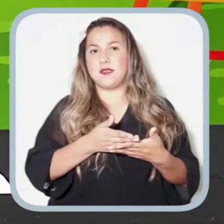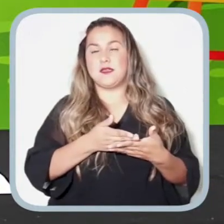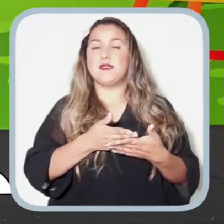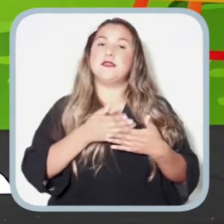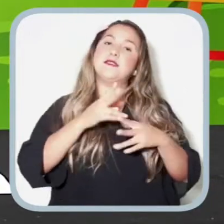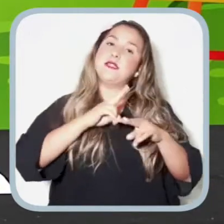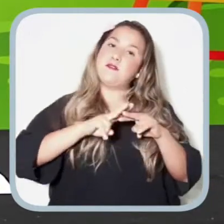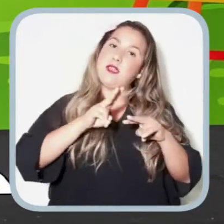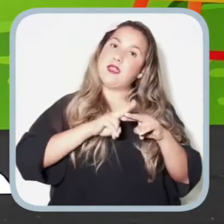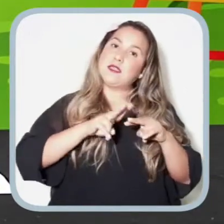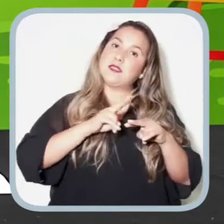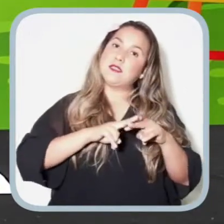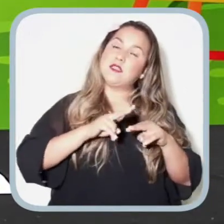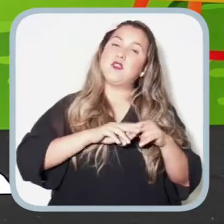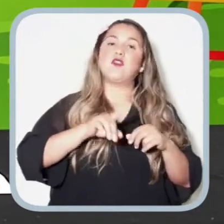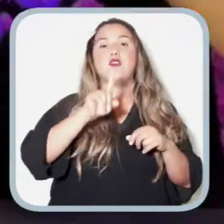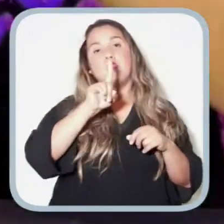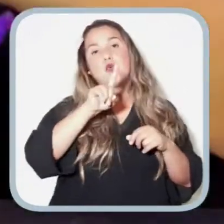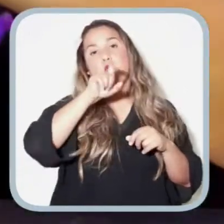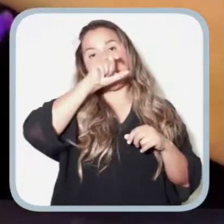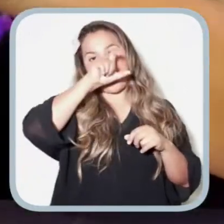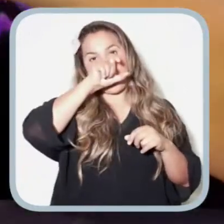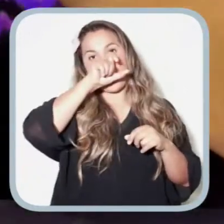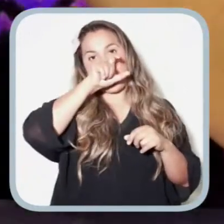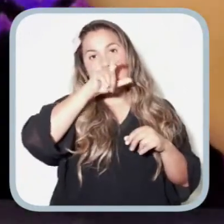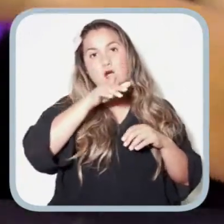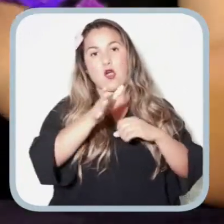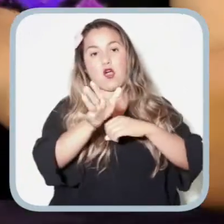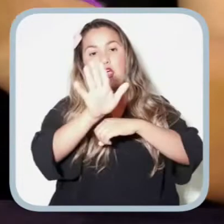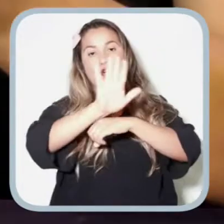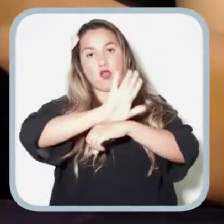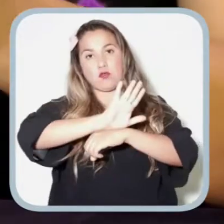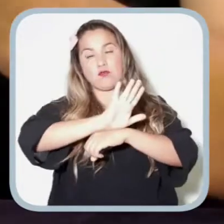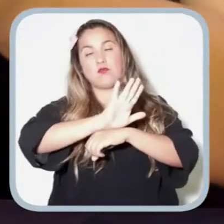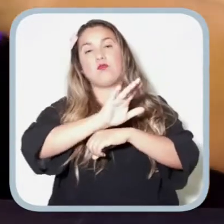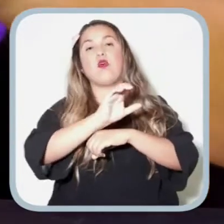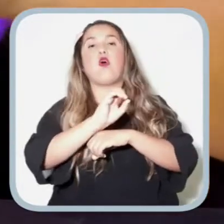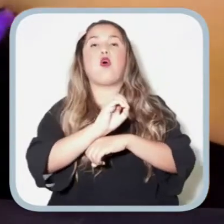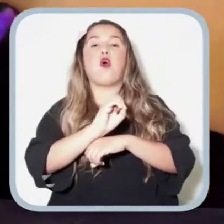si van a ser un cóndor macho o una hembra